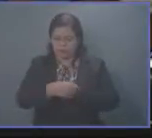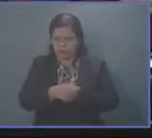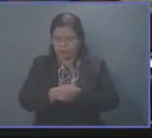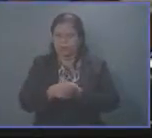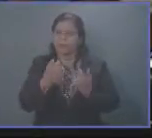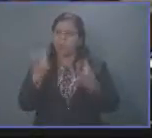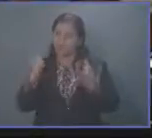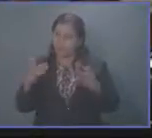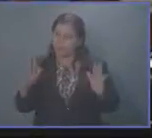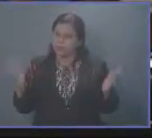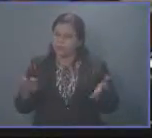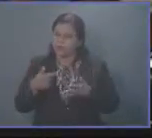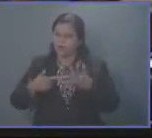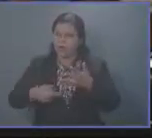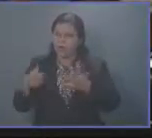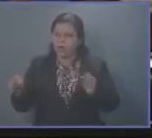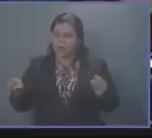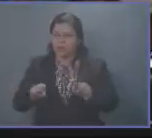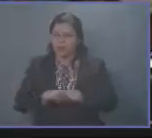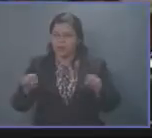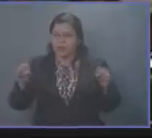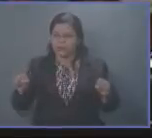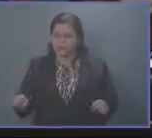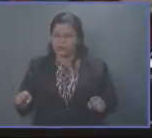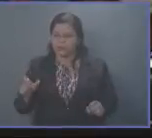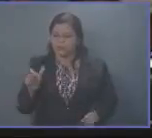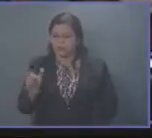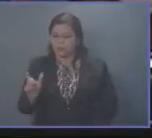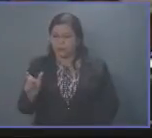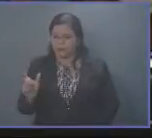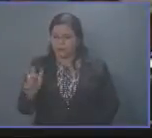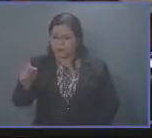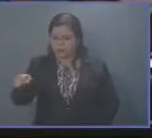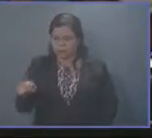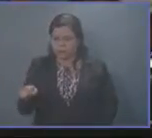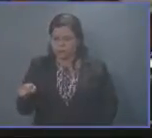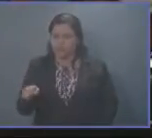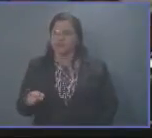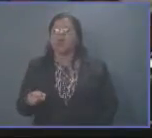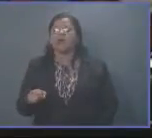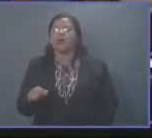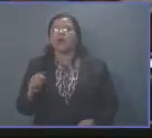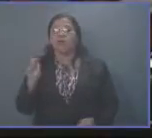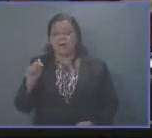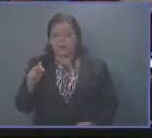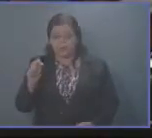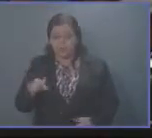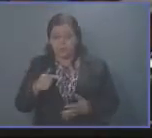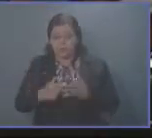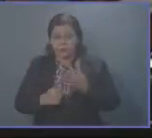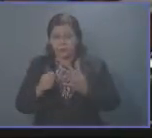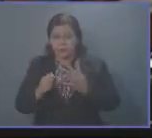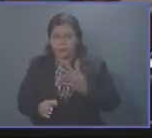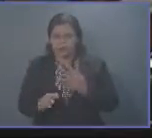emitió la ley del sistema de tarjetas de crédito, literal 2, que la ley mencionada